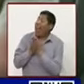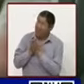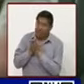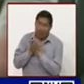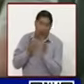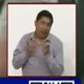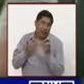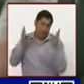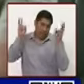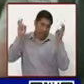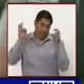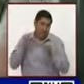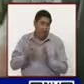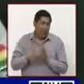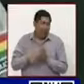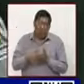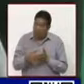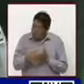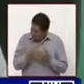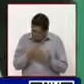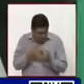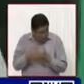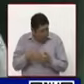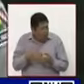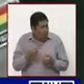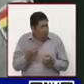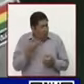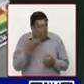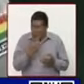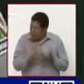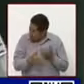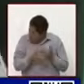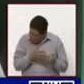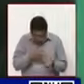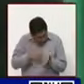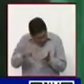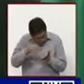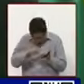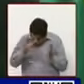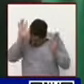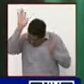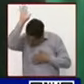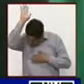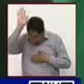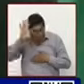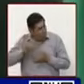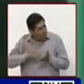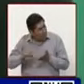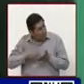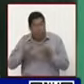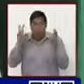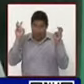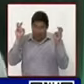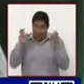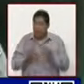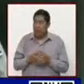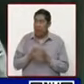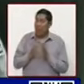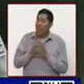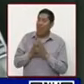que asumiría el saldo de la deuda pendiente de las entidades financieras o las empresas proveedoras de este tipo de